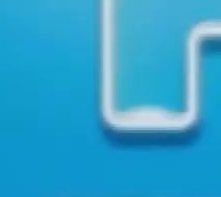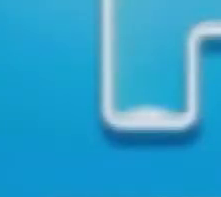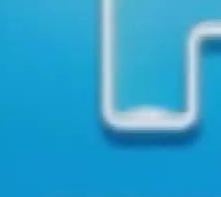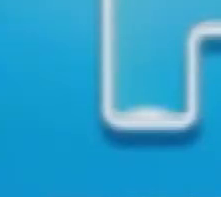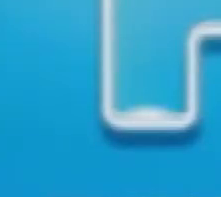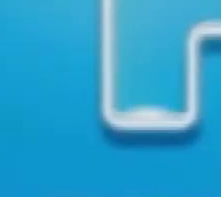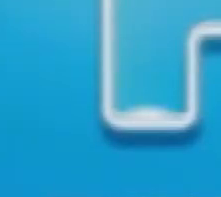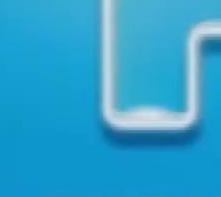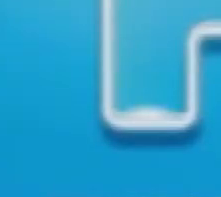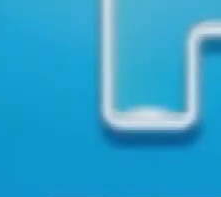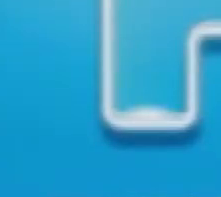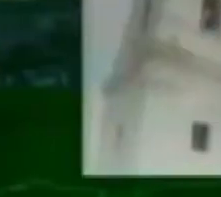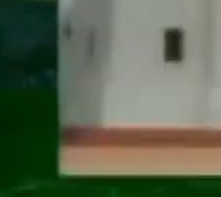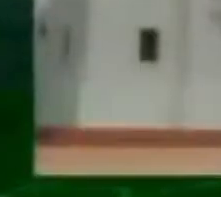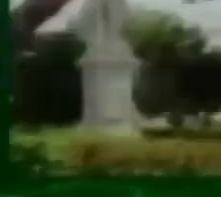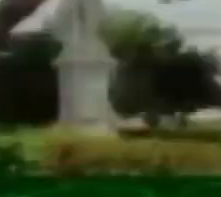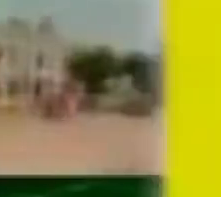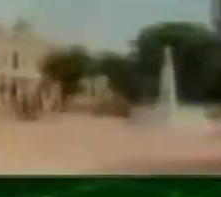feliz.